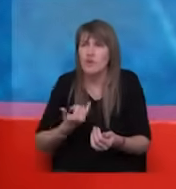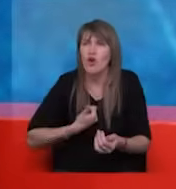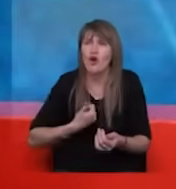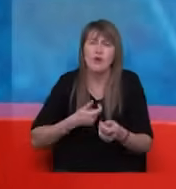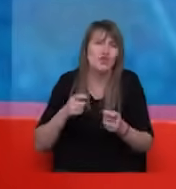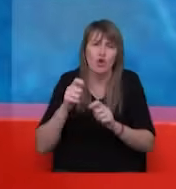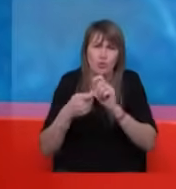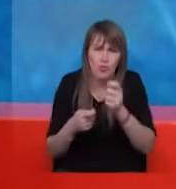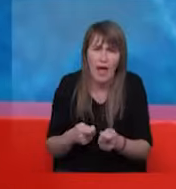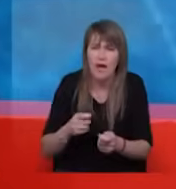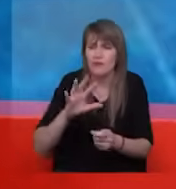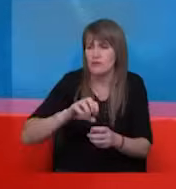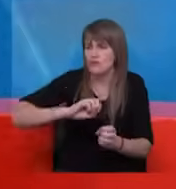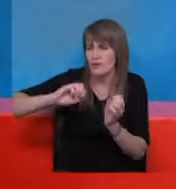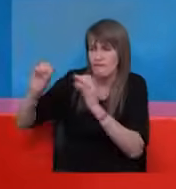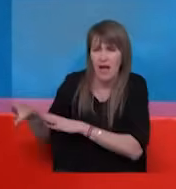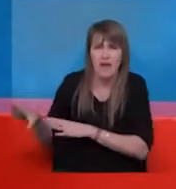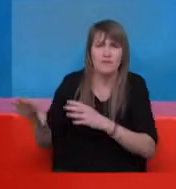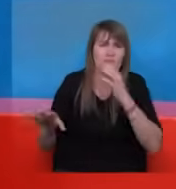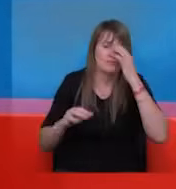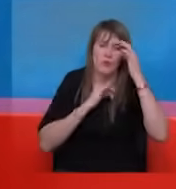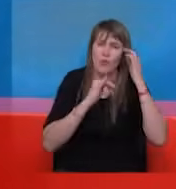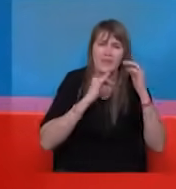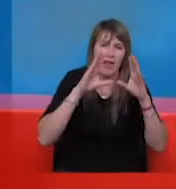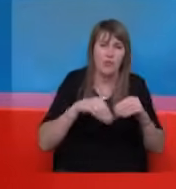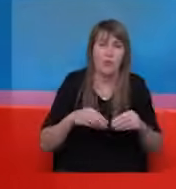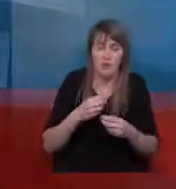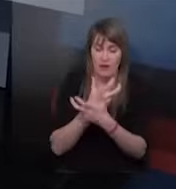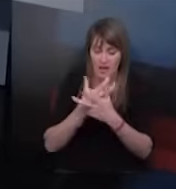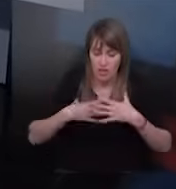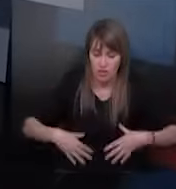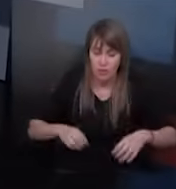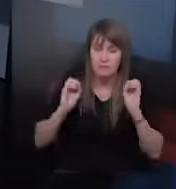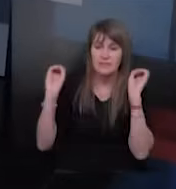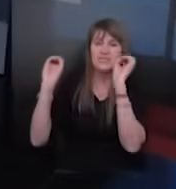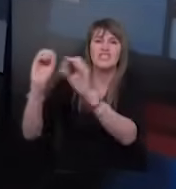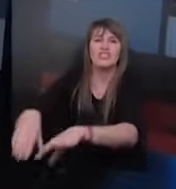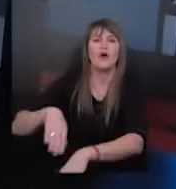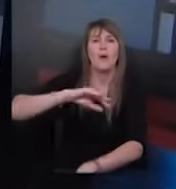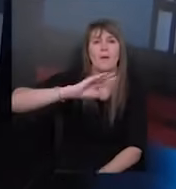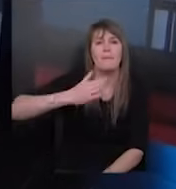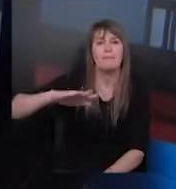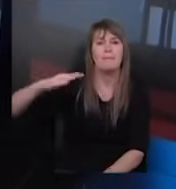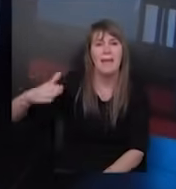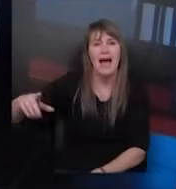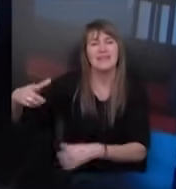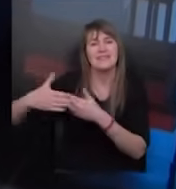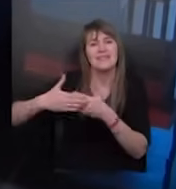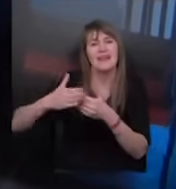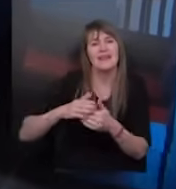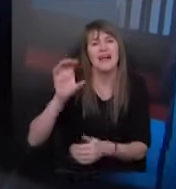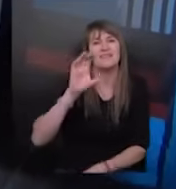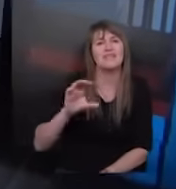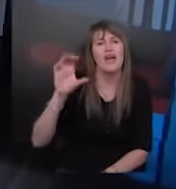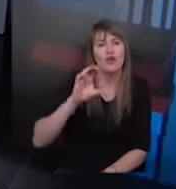cómo lo trasladaron, y después que los restos fueron arrojados al mar en una zona cercana al cerro de